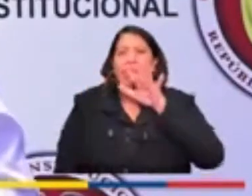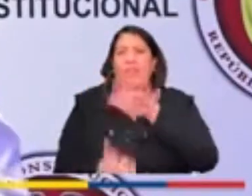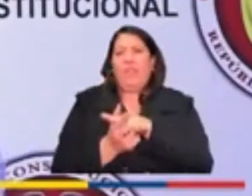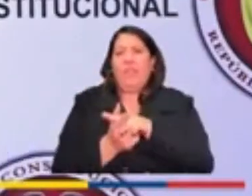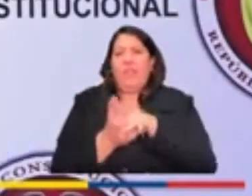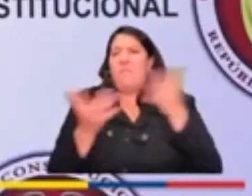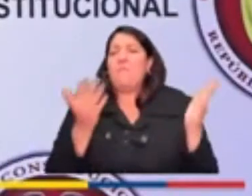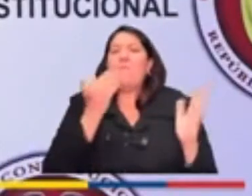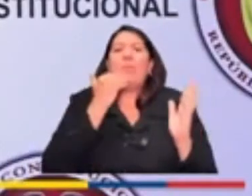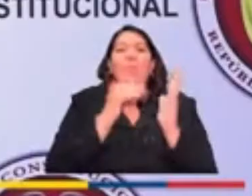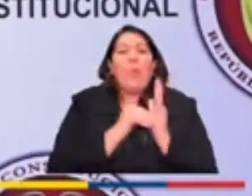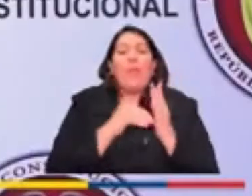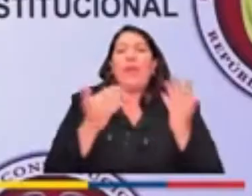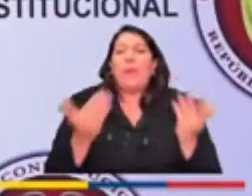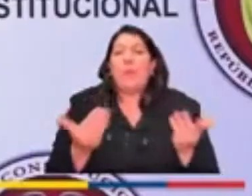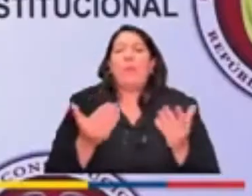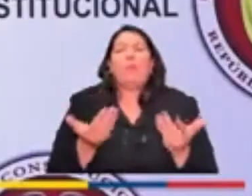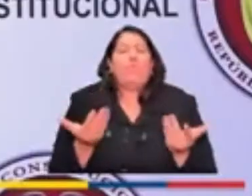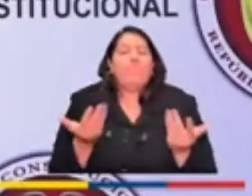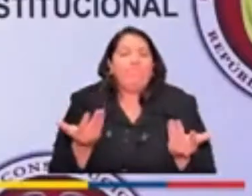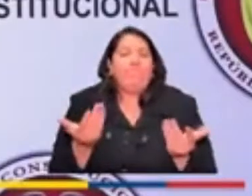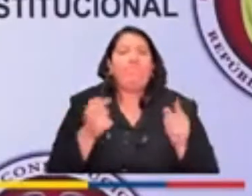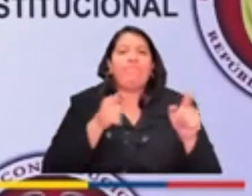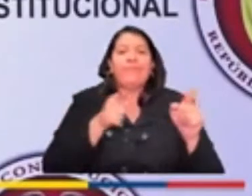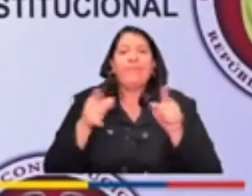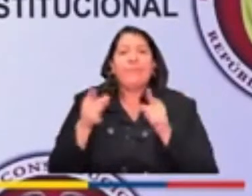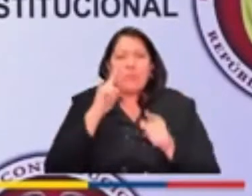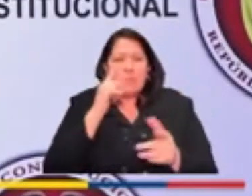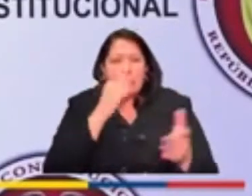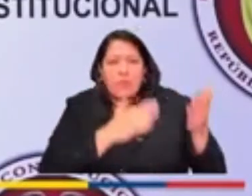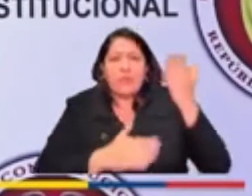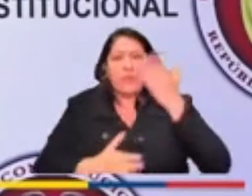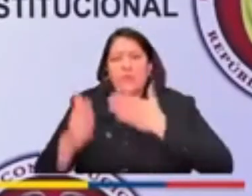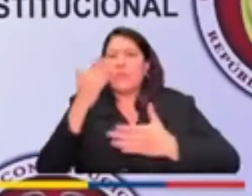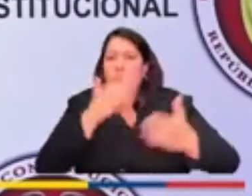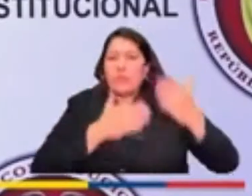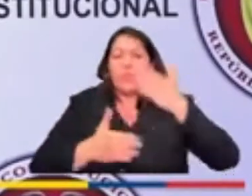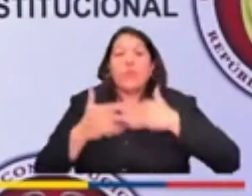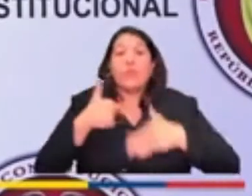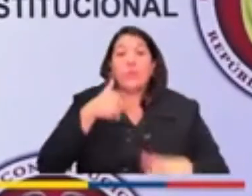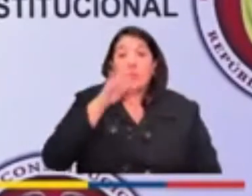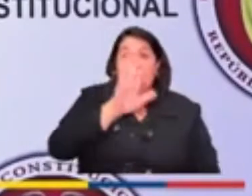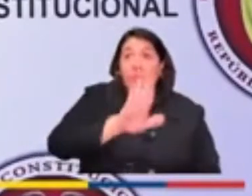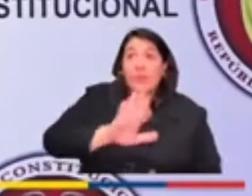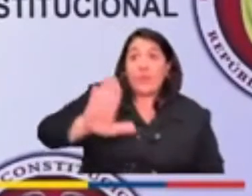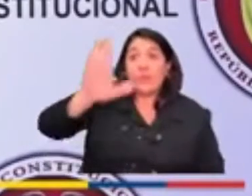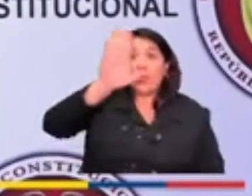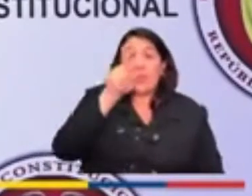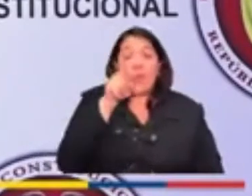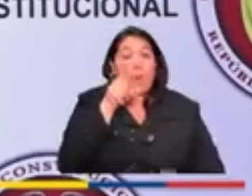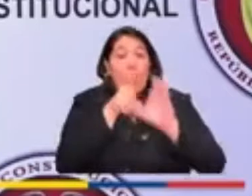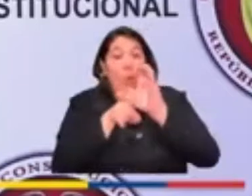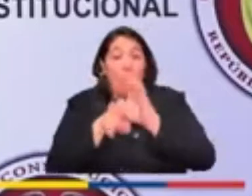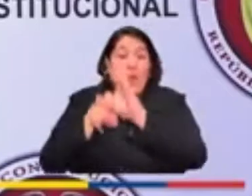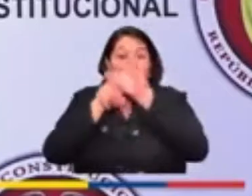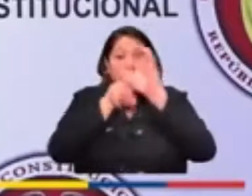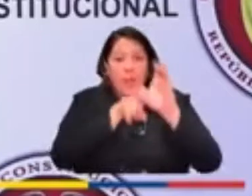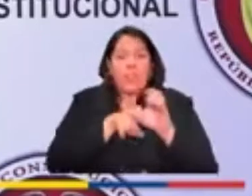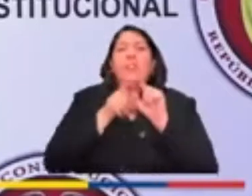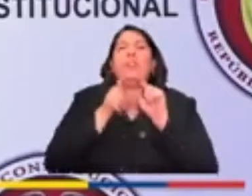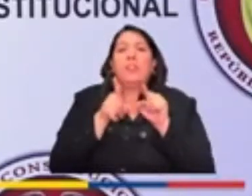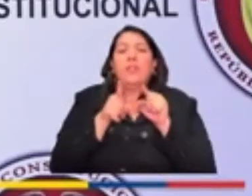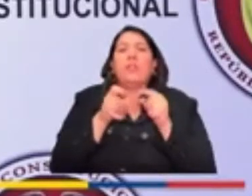Por ejemplo, estábamos revisando que el departamento de La Guajira en este momento